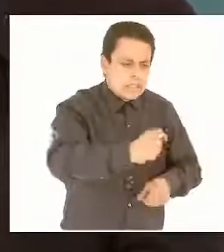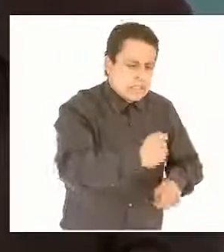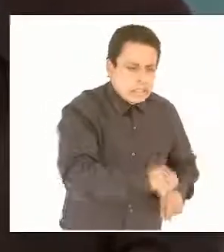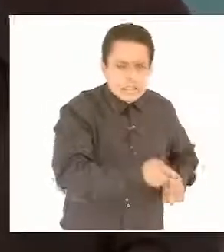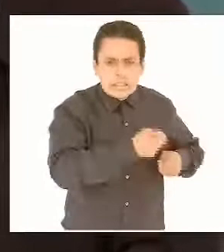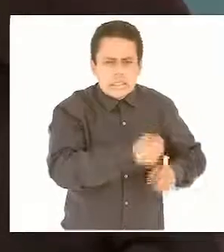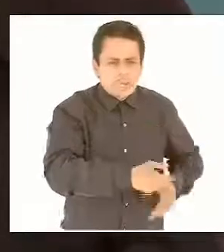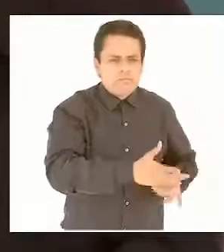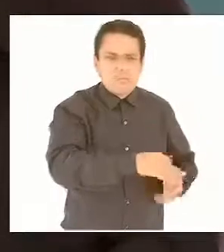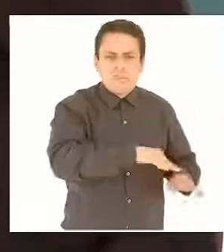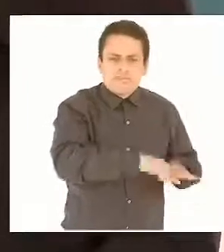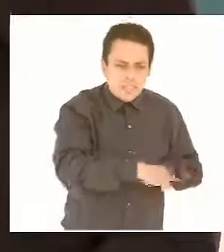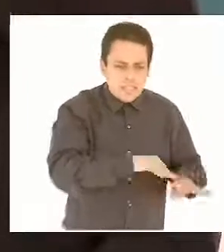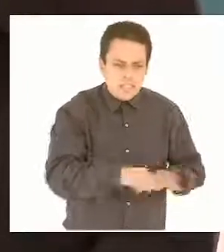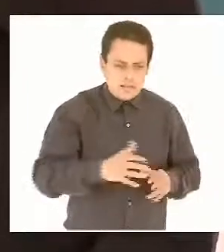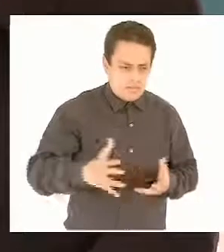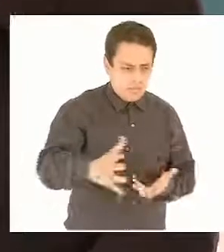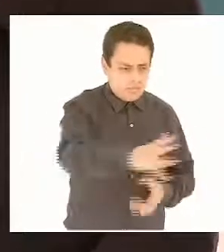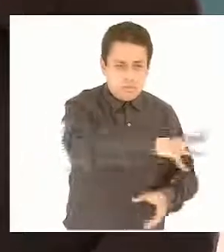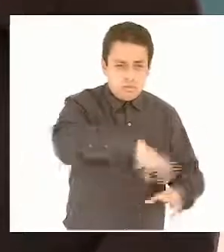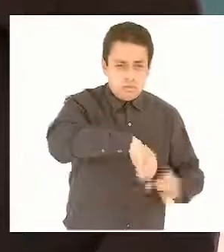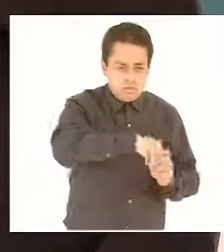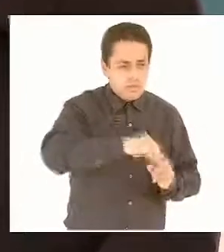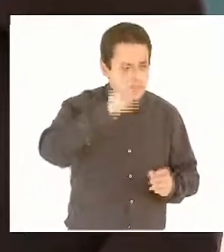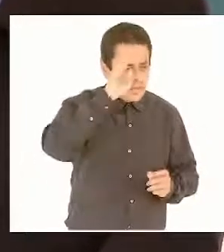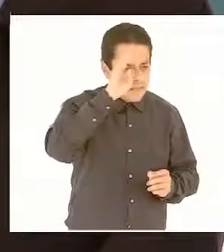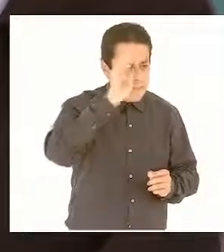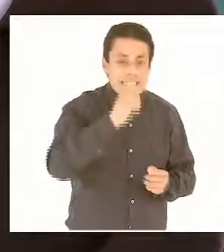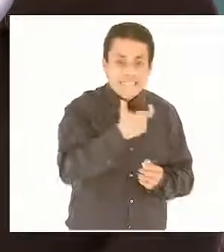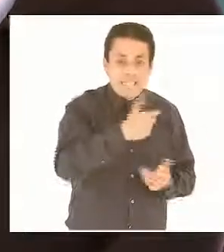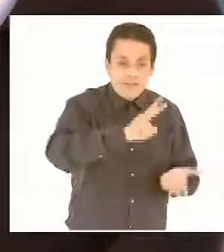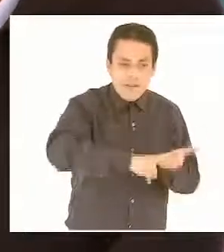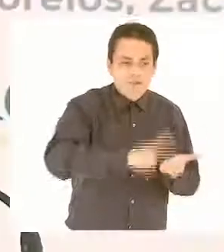todo lo que se necesita, porque sabe que hay precio,